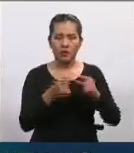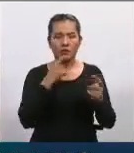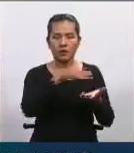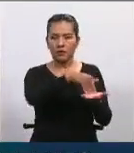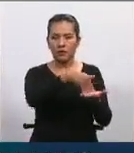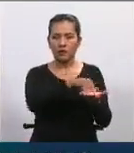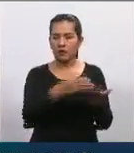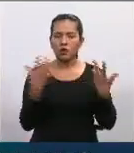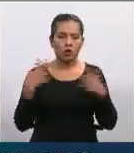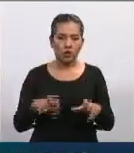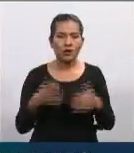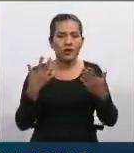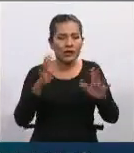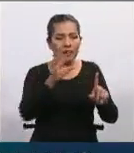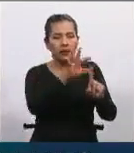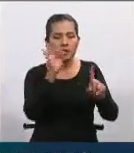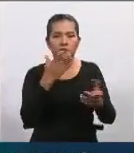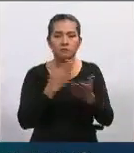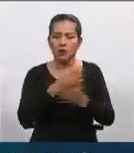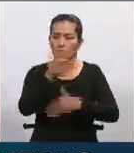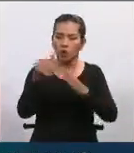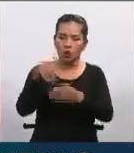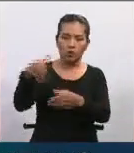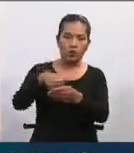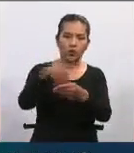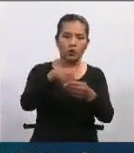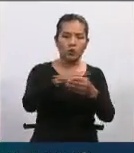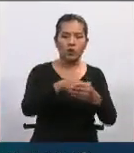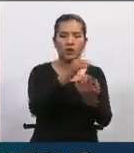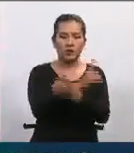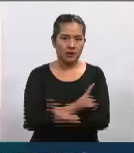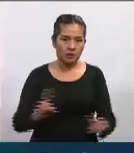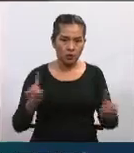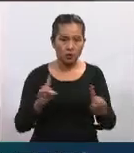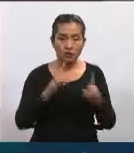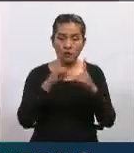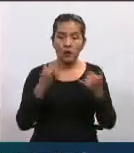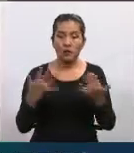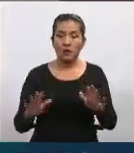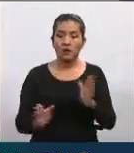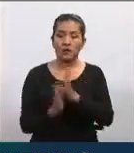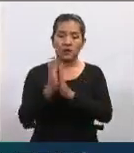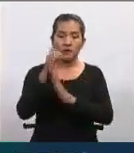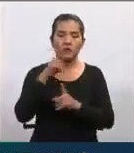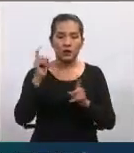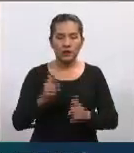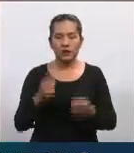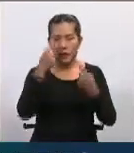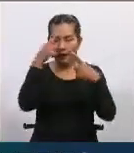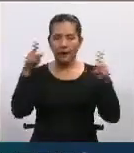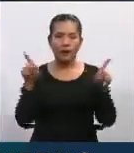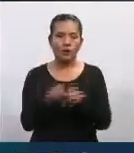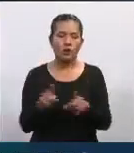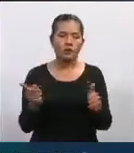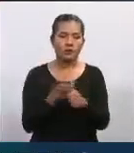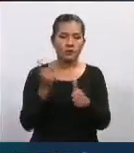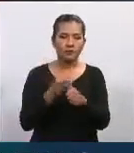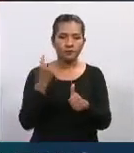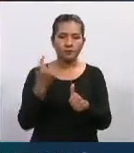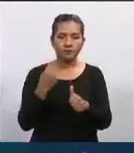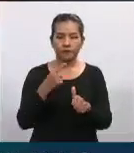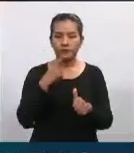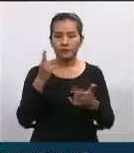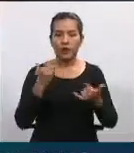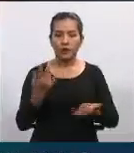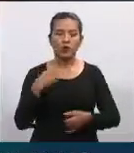electo democráticamente. A título del censo, manifestaron que se debe realizar un censo con consenso. Creo que